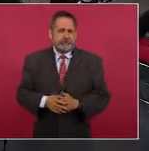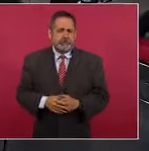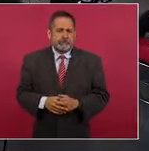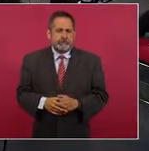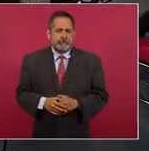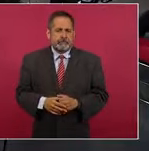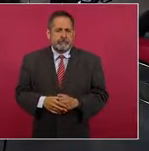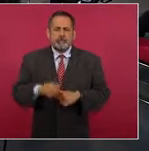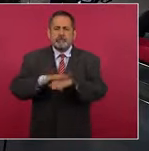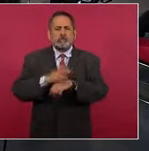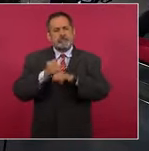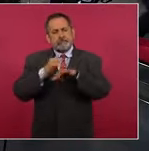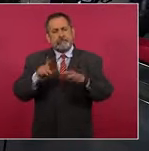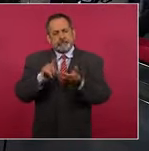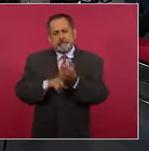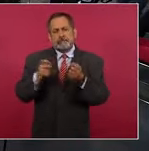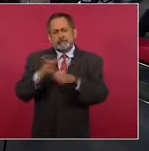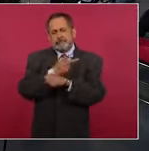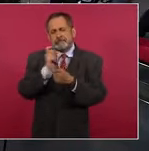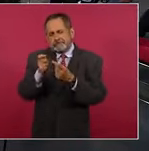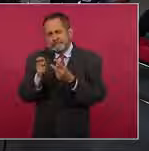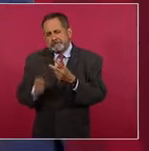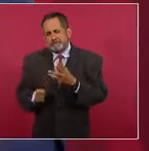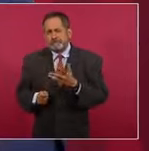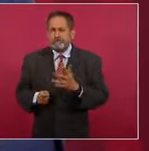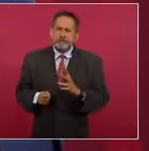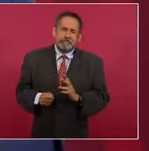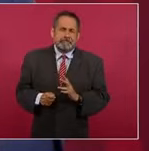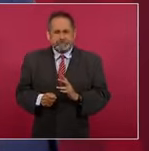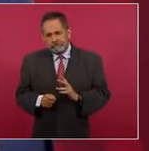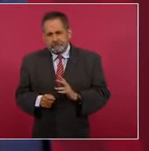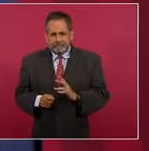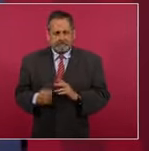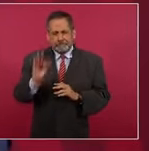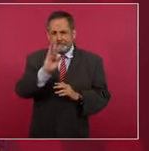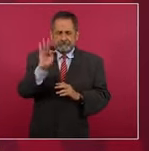Más información sobre este suceso, pues podría